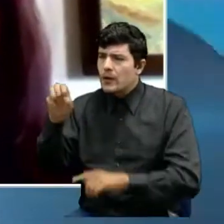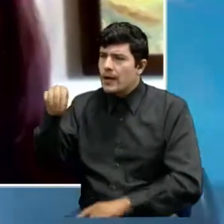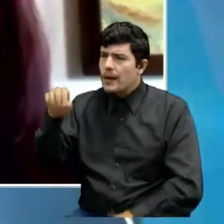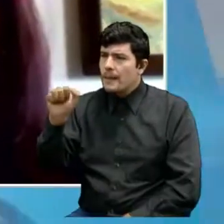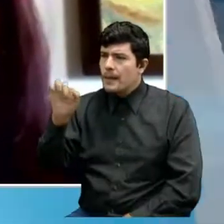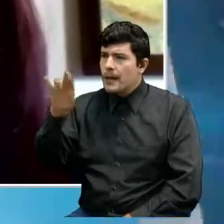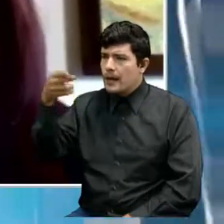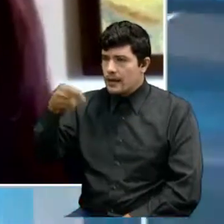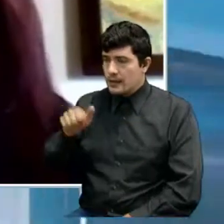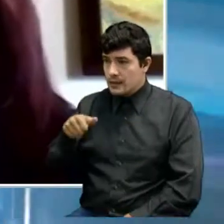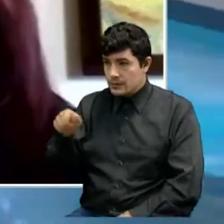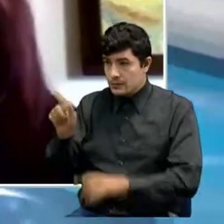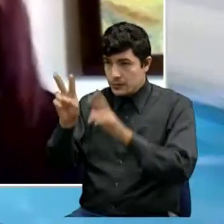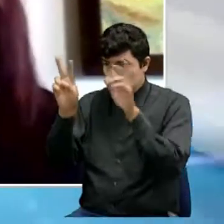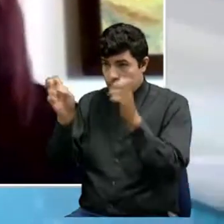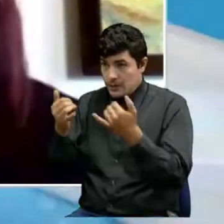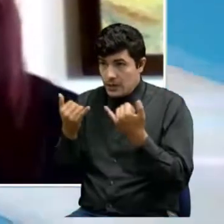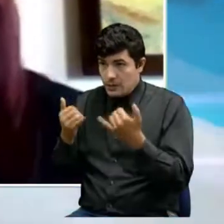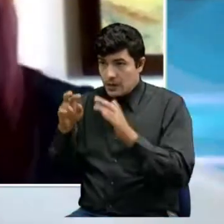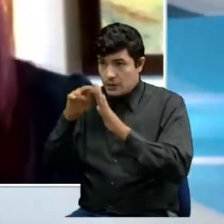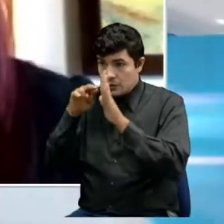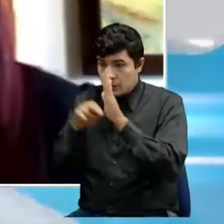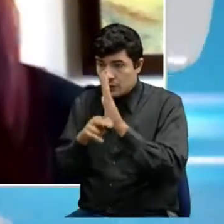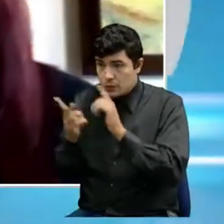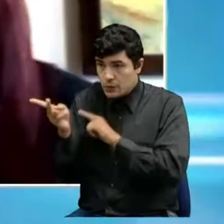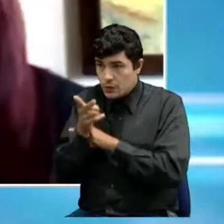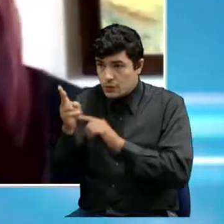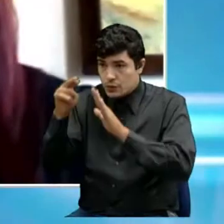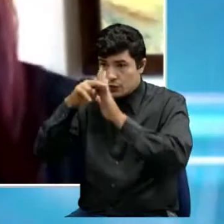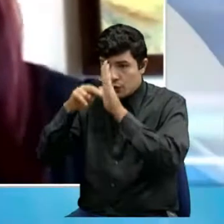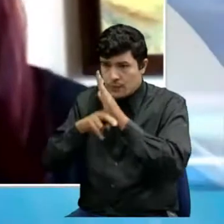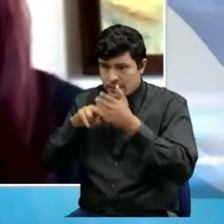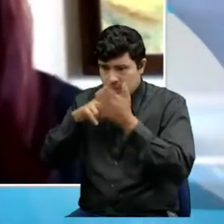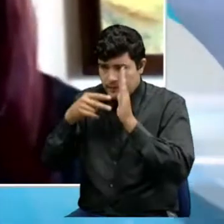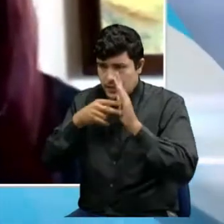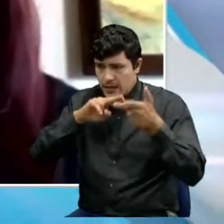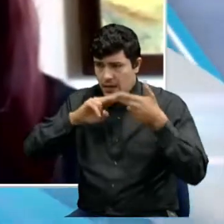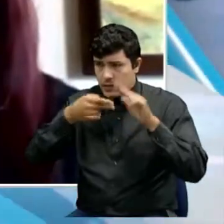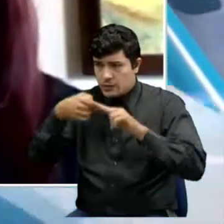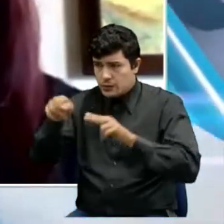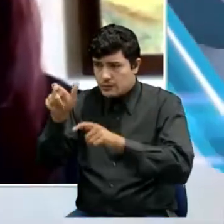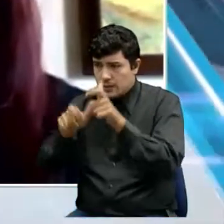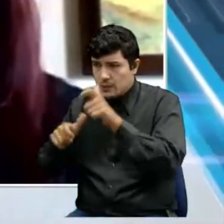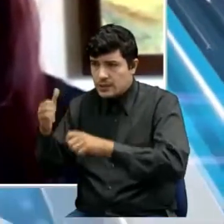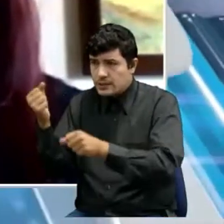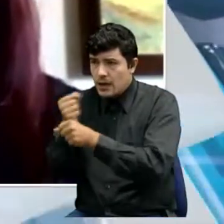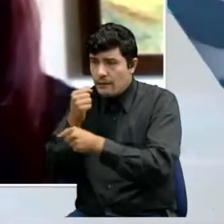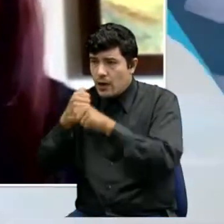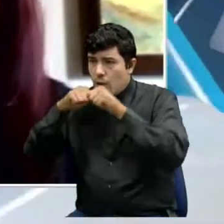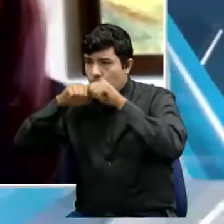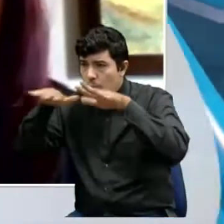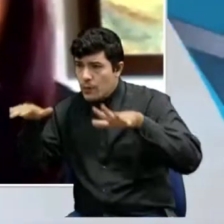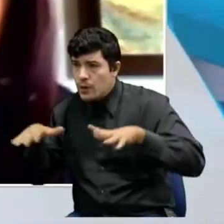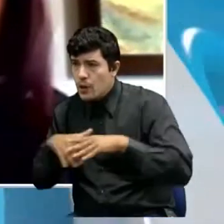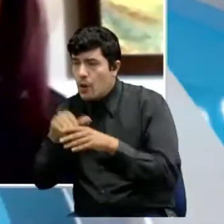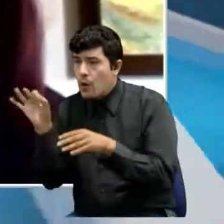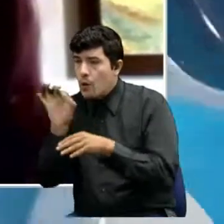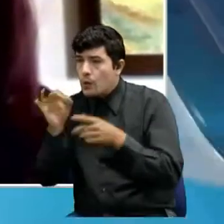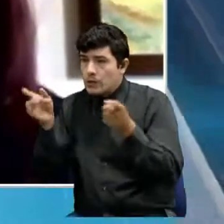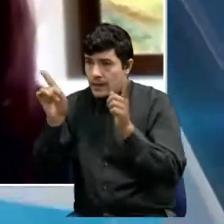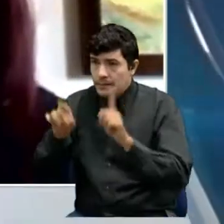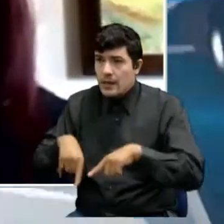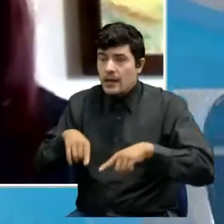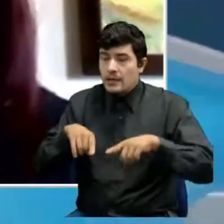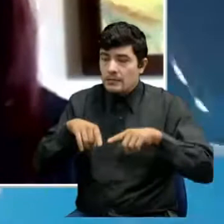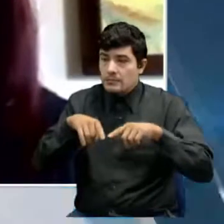tema, las dos normas, ¿atañen directamente a funcionarios públicos o son extensivas al sector